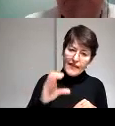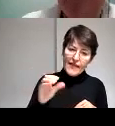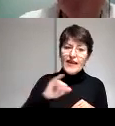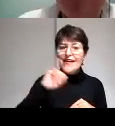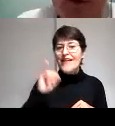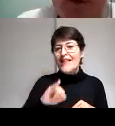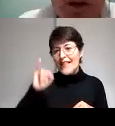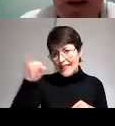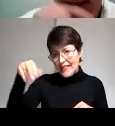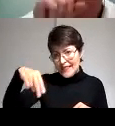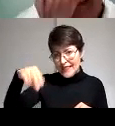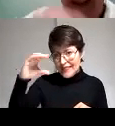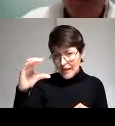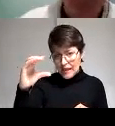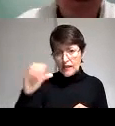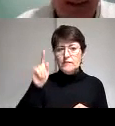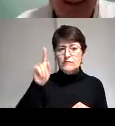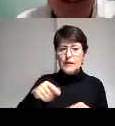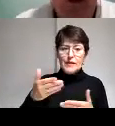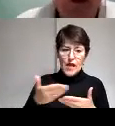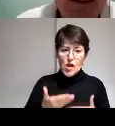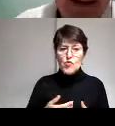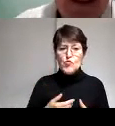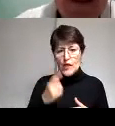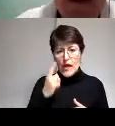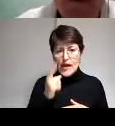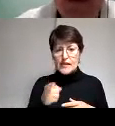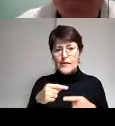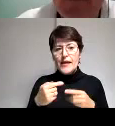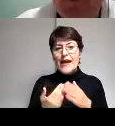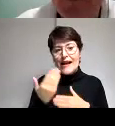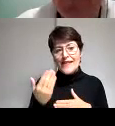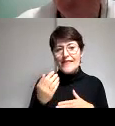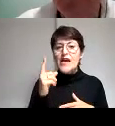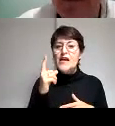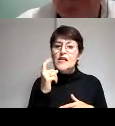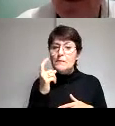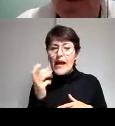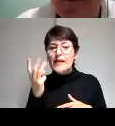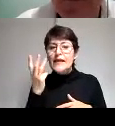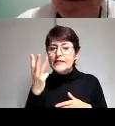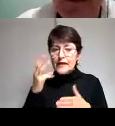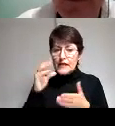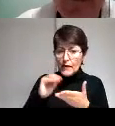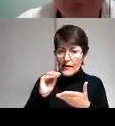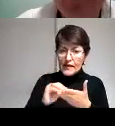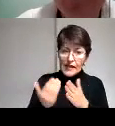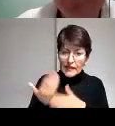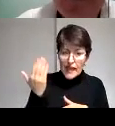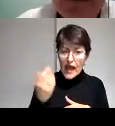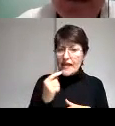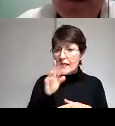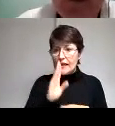sabéis, también participa en el proceso antioxidante. Aquí tenéis las dosis diarias, serían spray 3 pulverizaciones 3 veces al día directamente en la